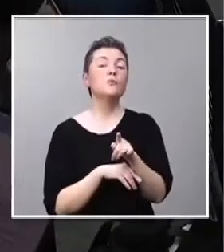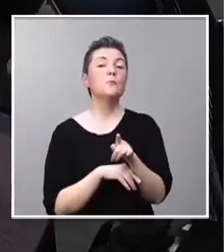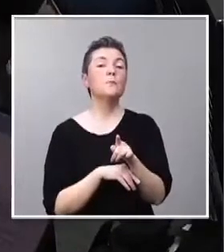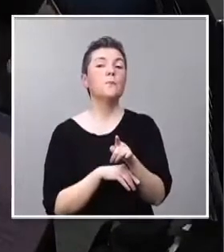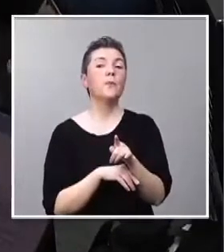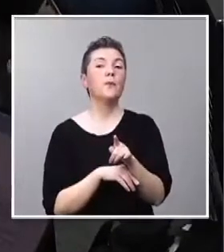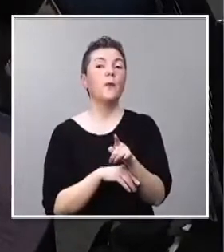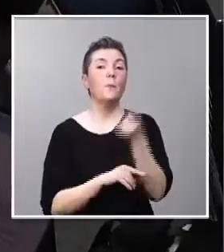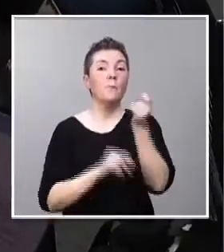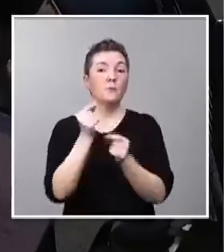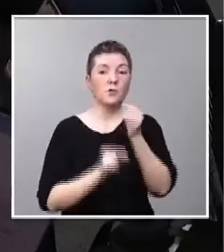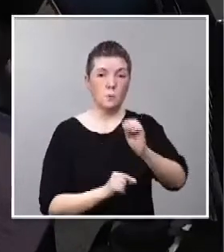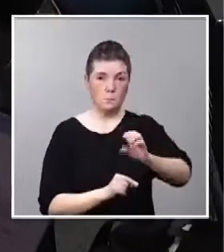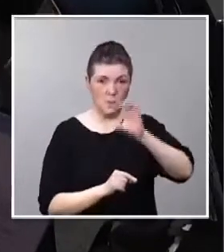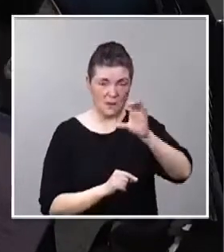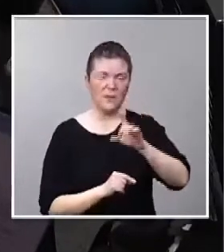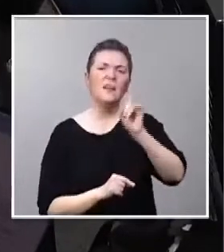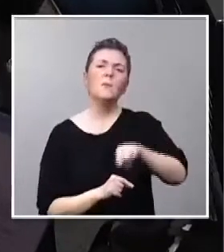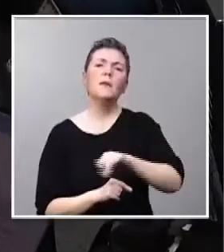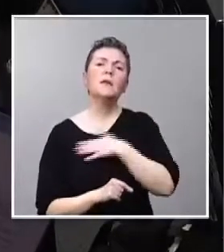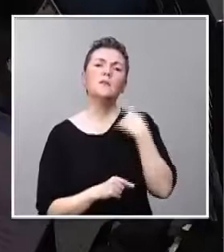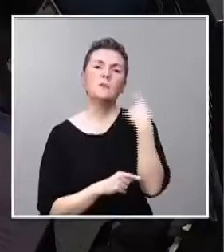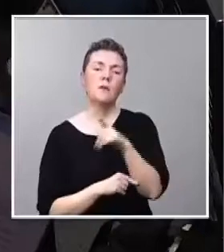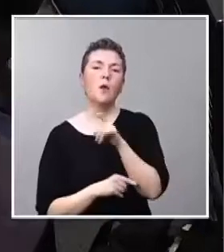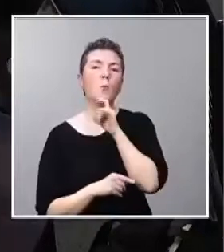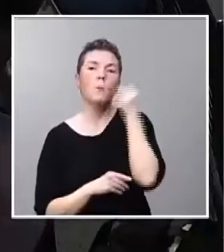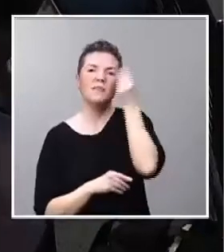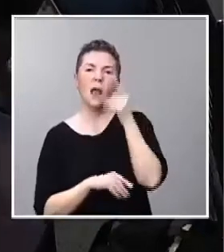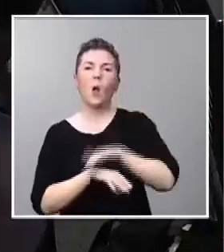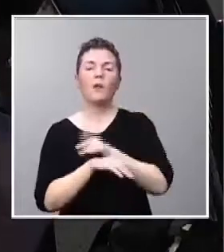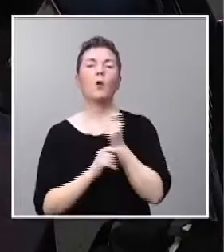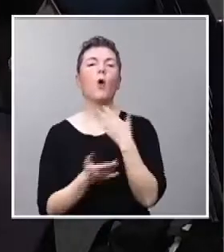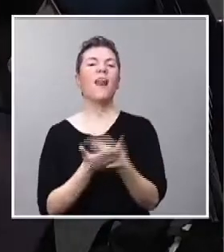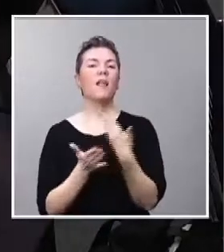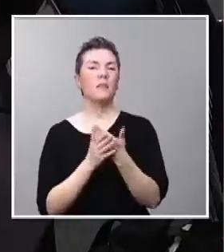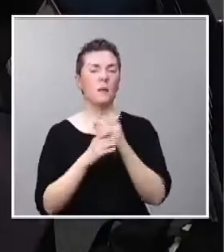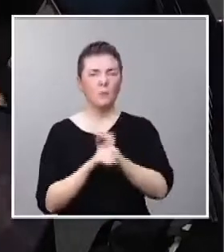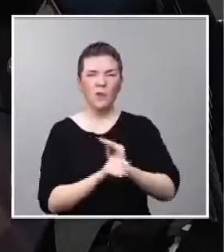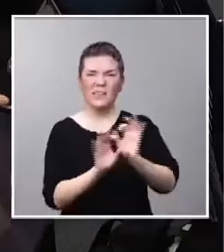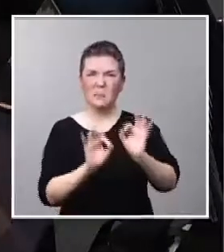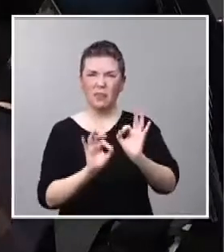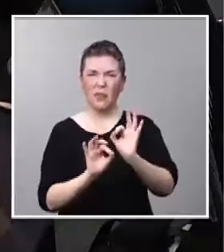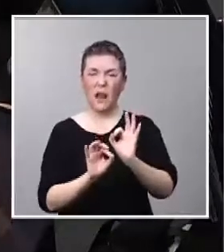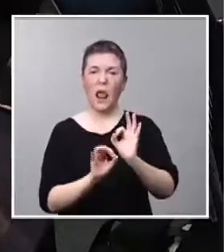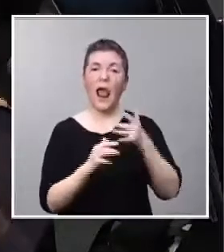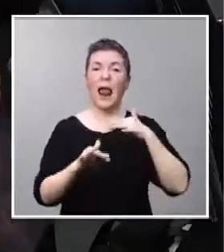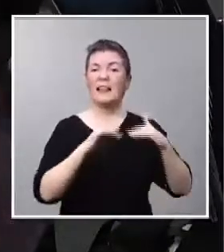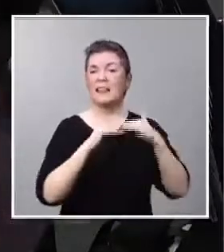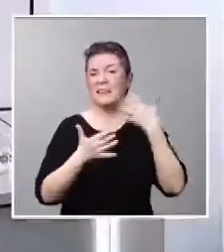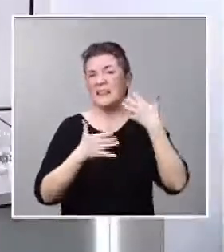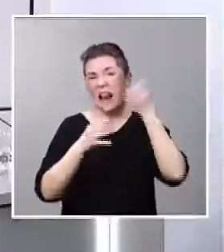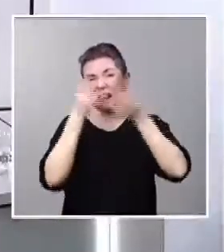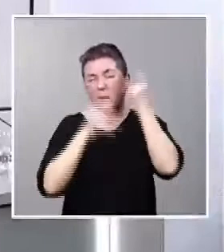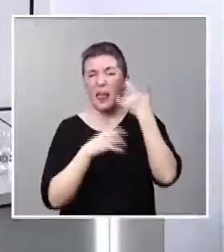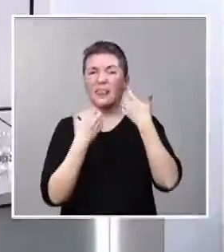en el gobierno, lo primero que le ocurre por primera vez es que se da un baño de realidad, de pragmatismo. decir, una cosa es que tú estés en la oposición